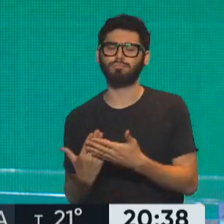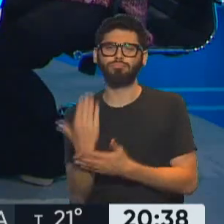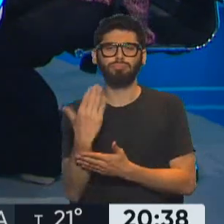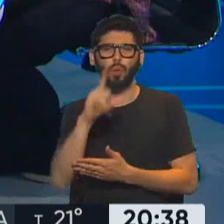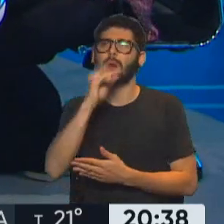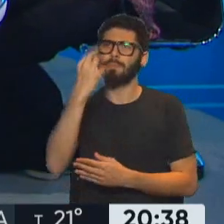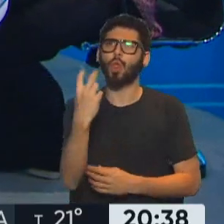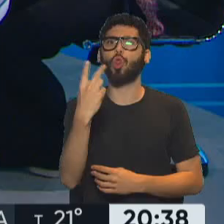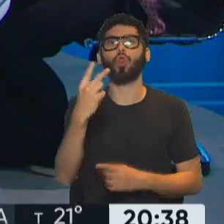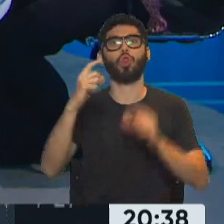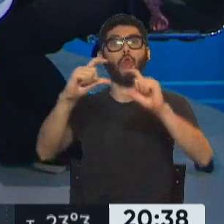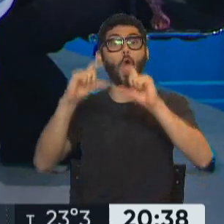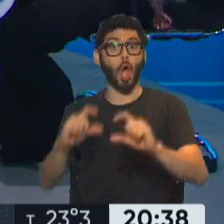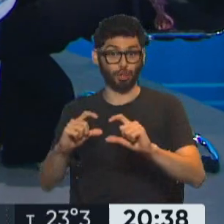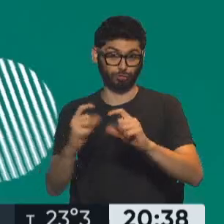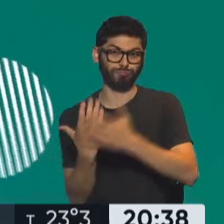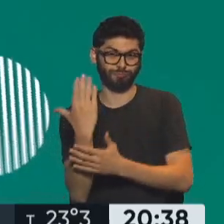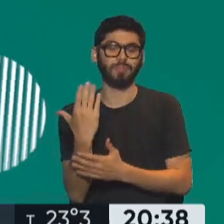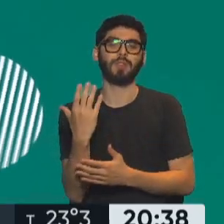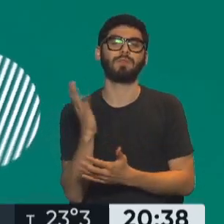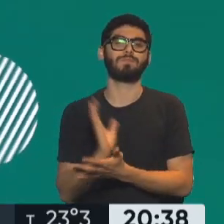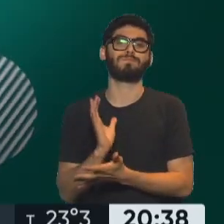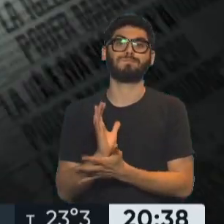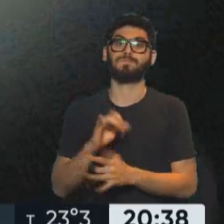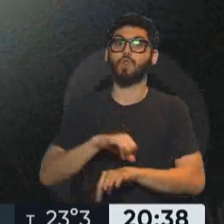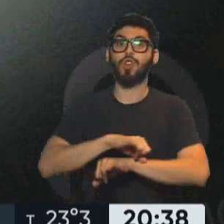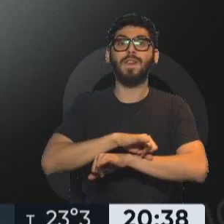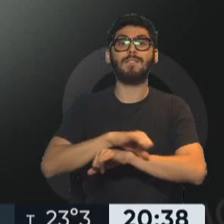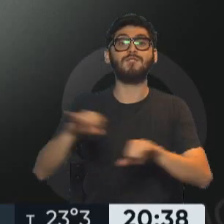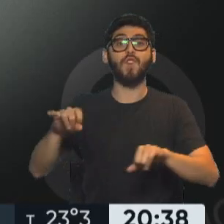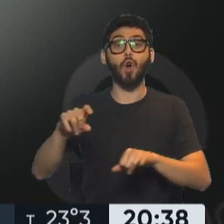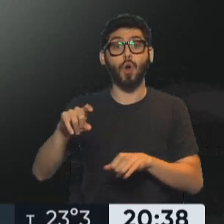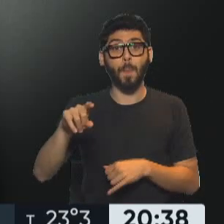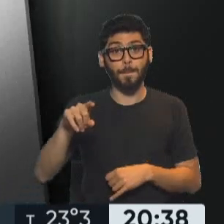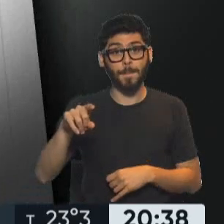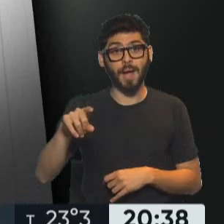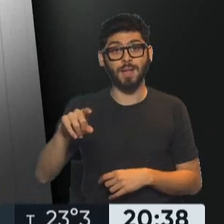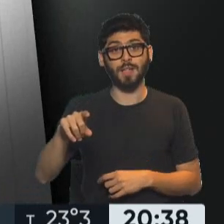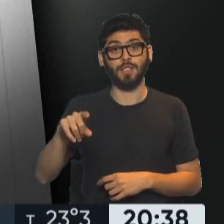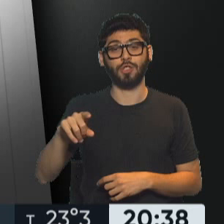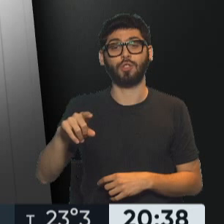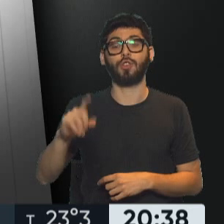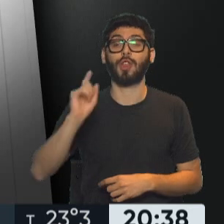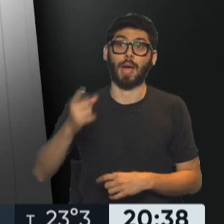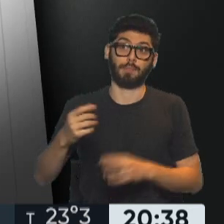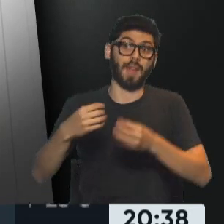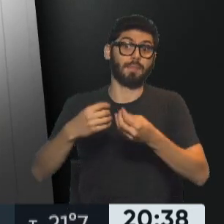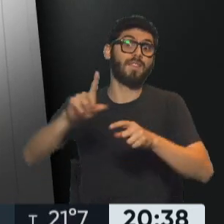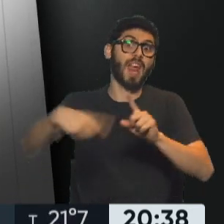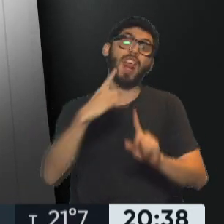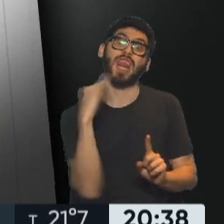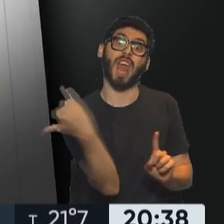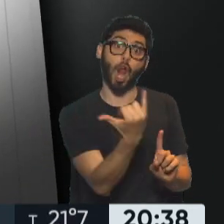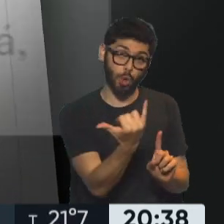que son dos los tuits que publicó haciéndose eco de una información que también motivó denuncias.